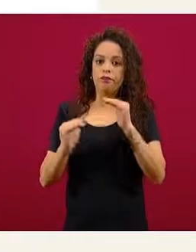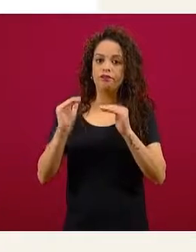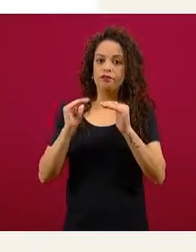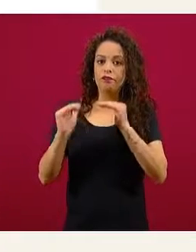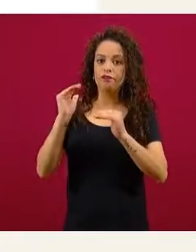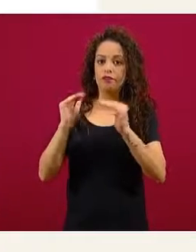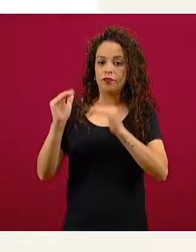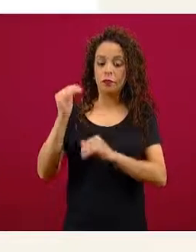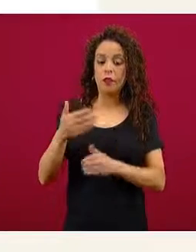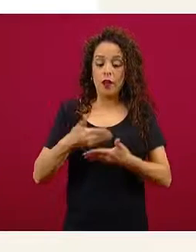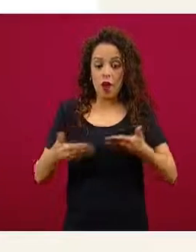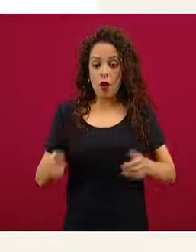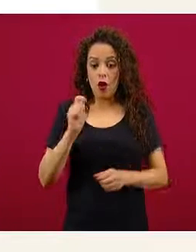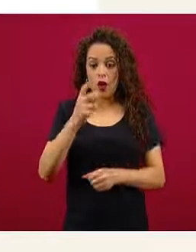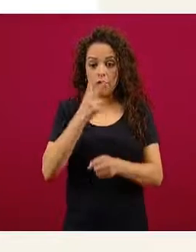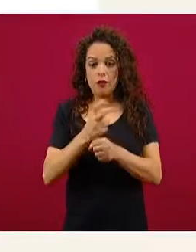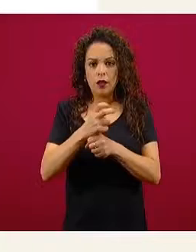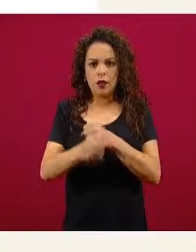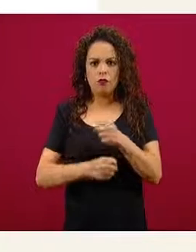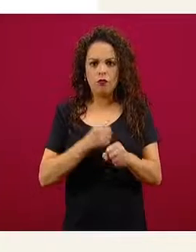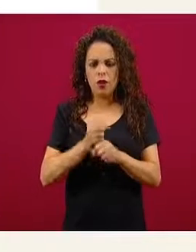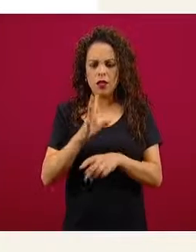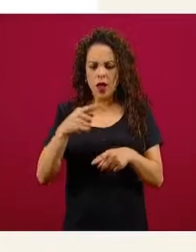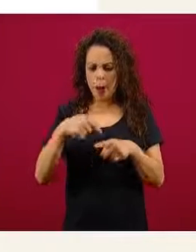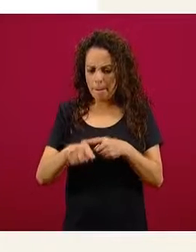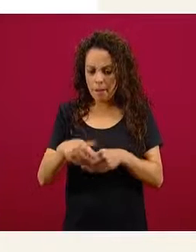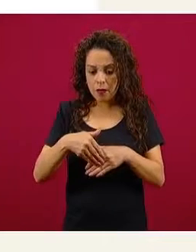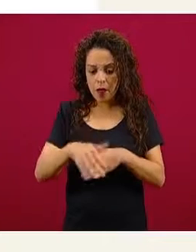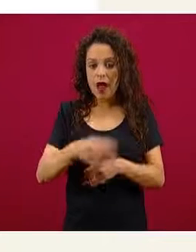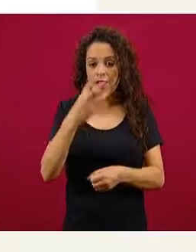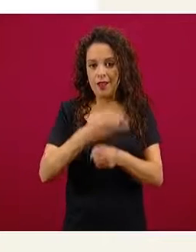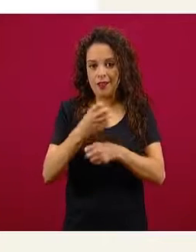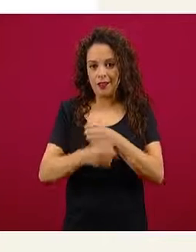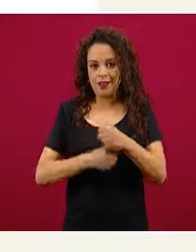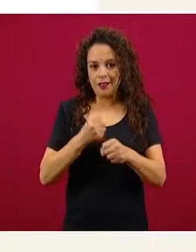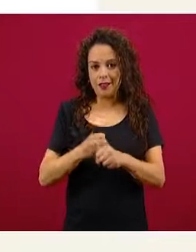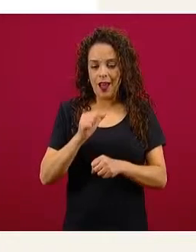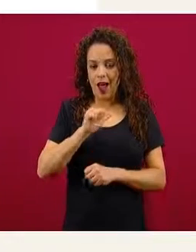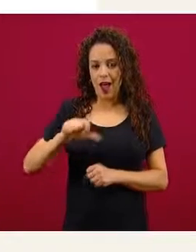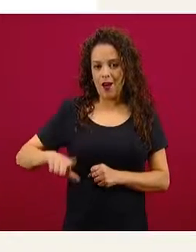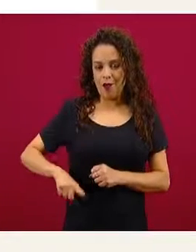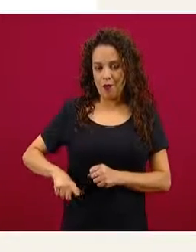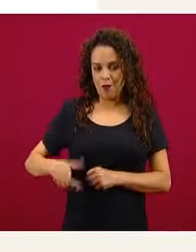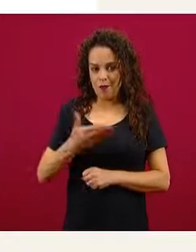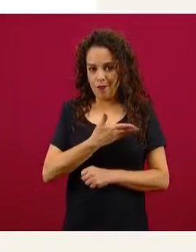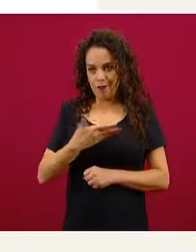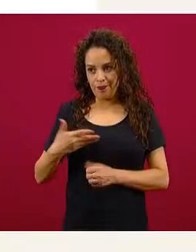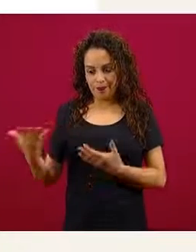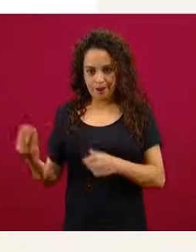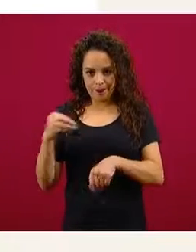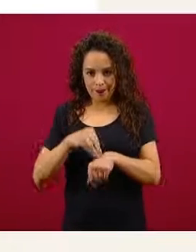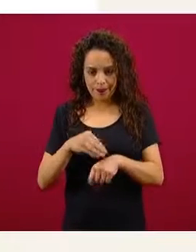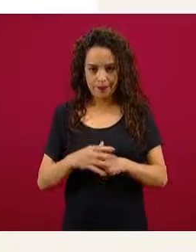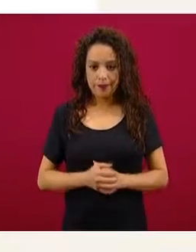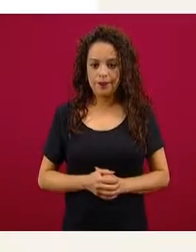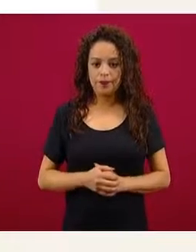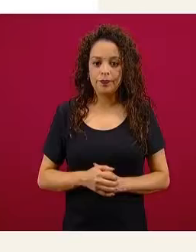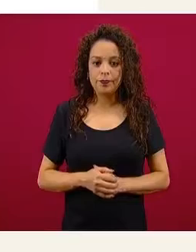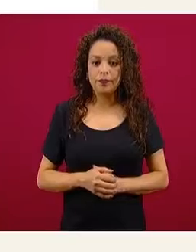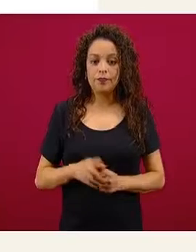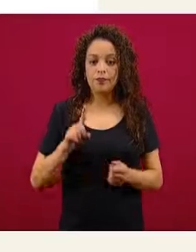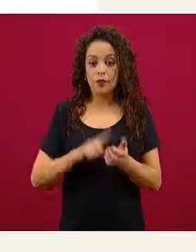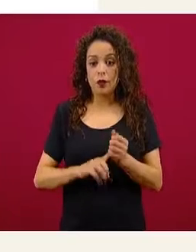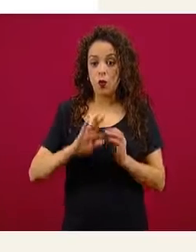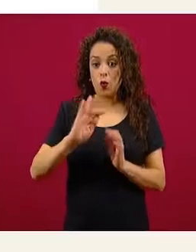al segundo año, entrando prácticamente al tercer año de gobierno, ya en el 42 respecto a la meta